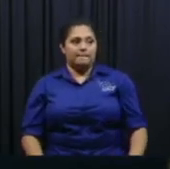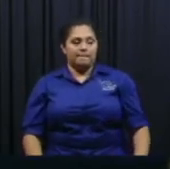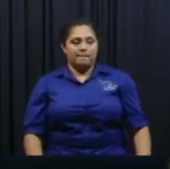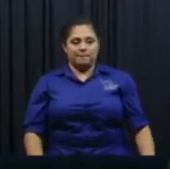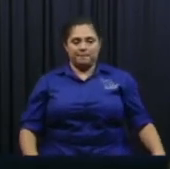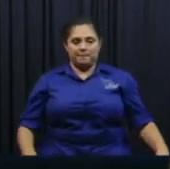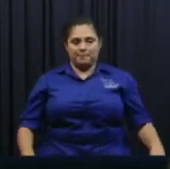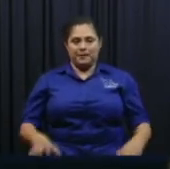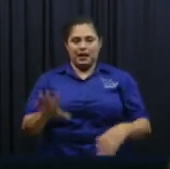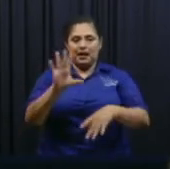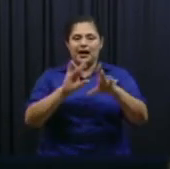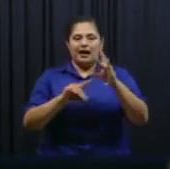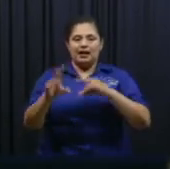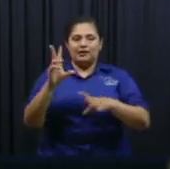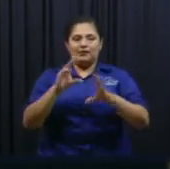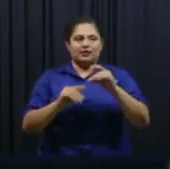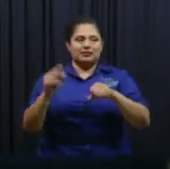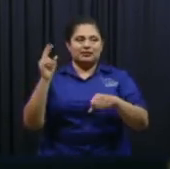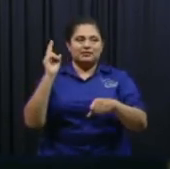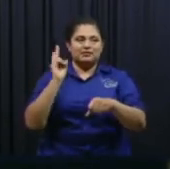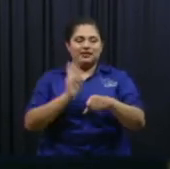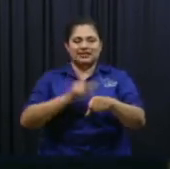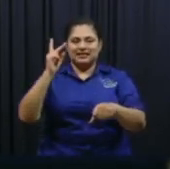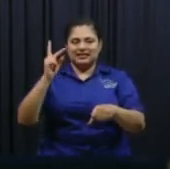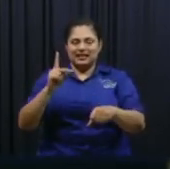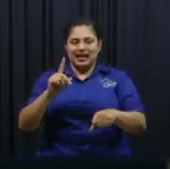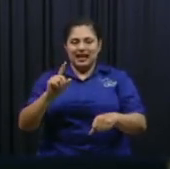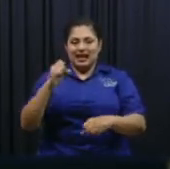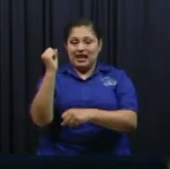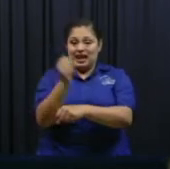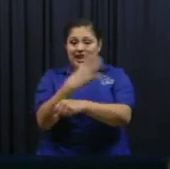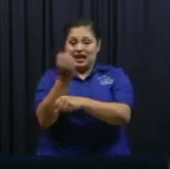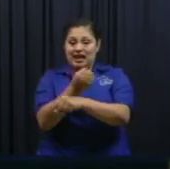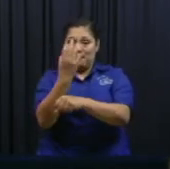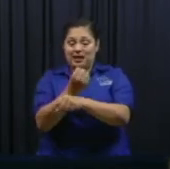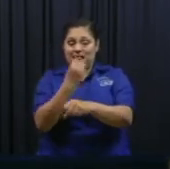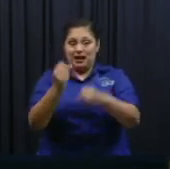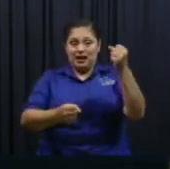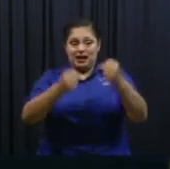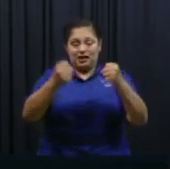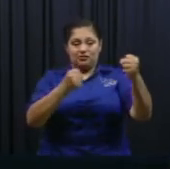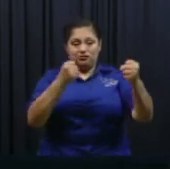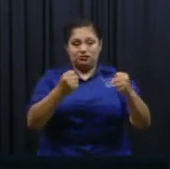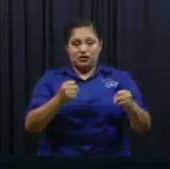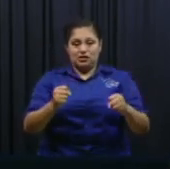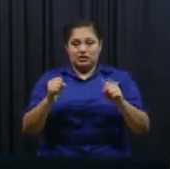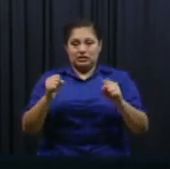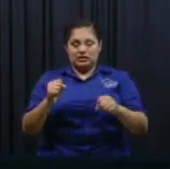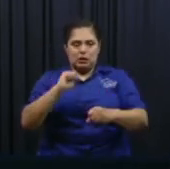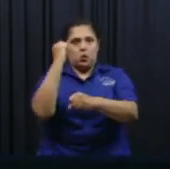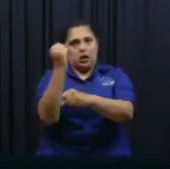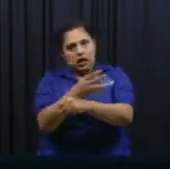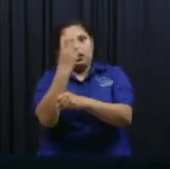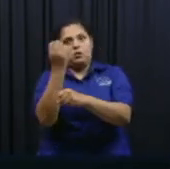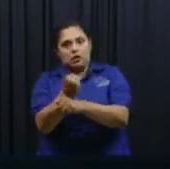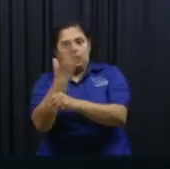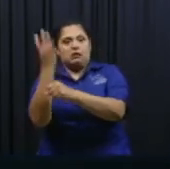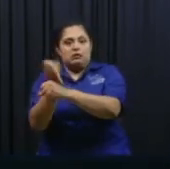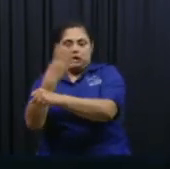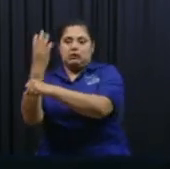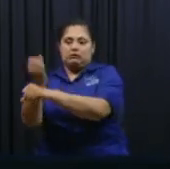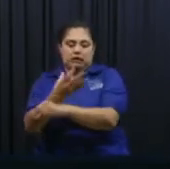hay un carro ahí que se le alarma agacha se le activa Uy uy uy con media hora y al fin se apaga